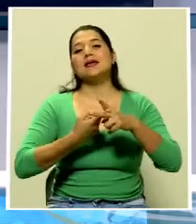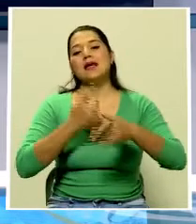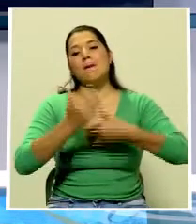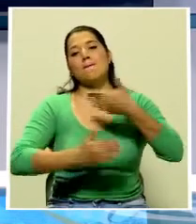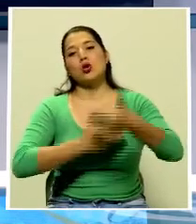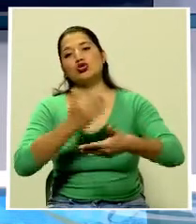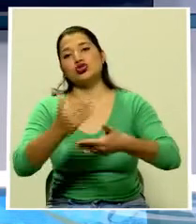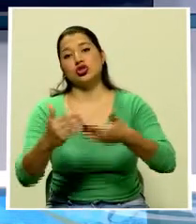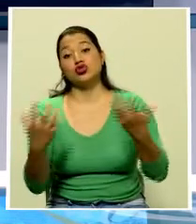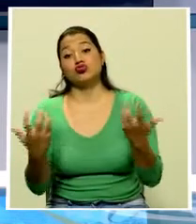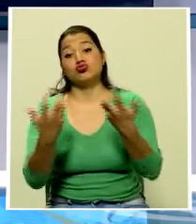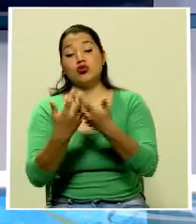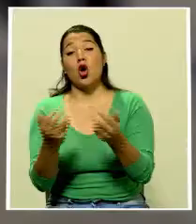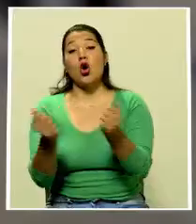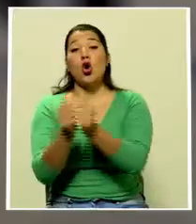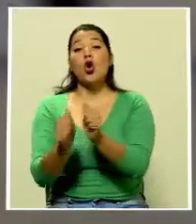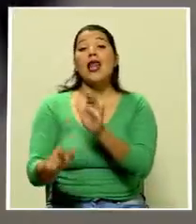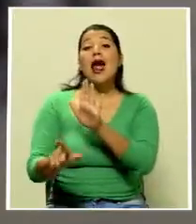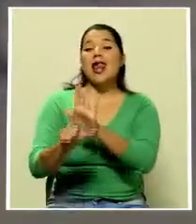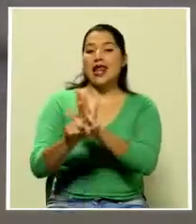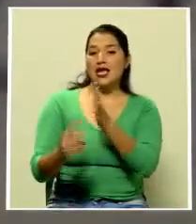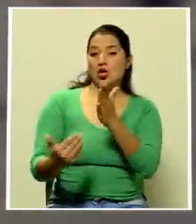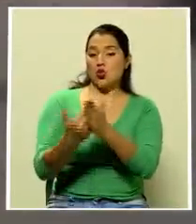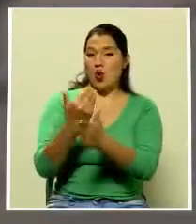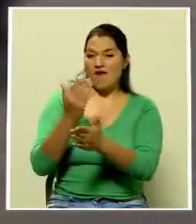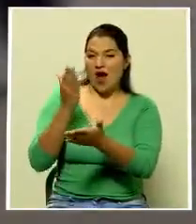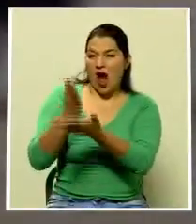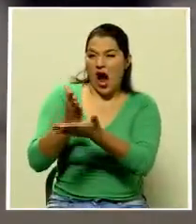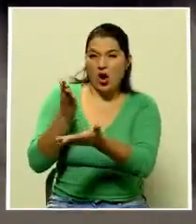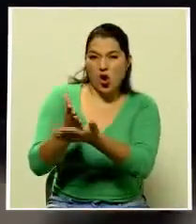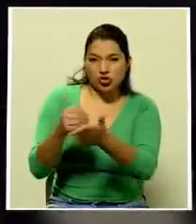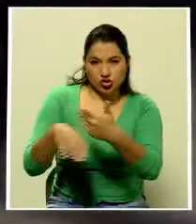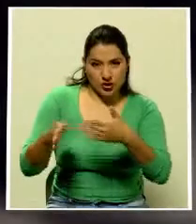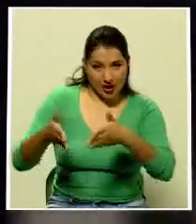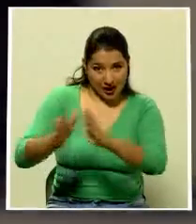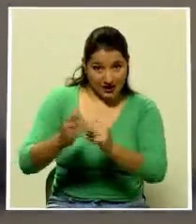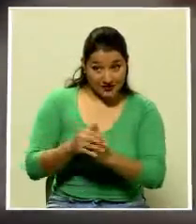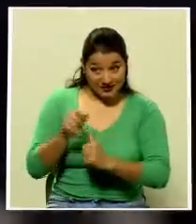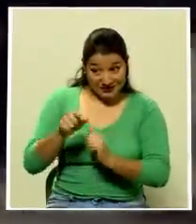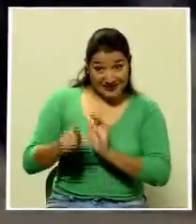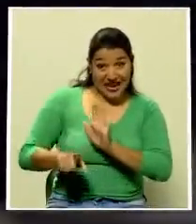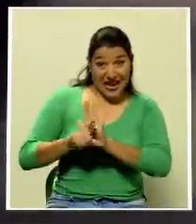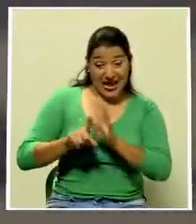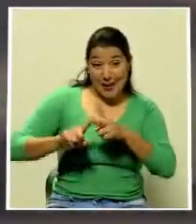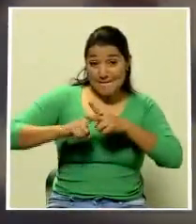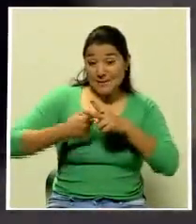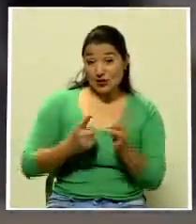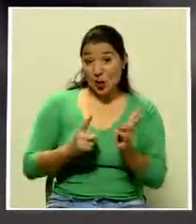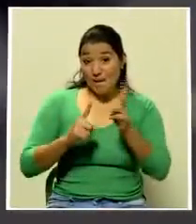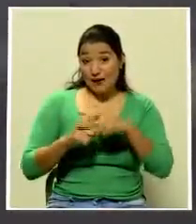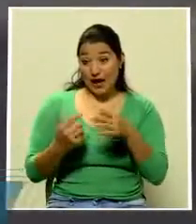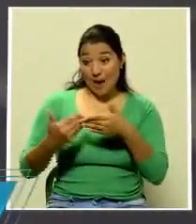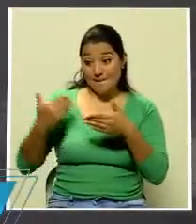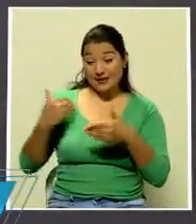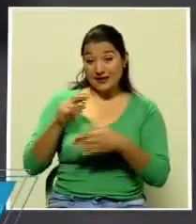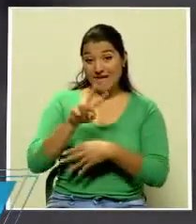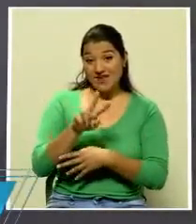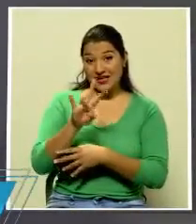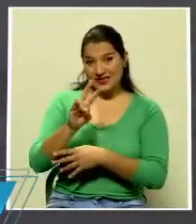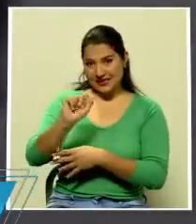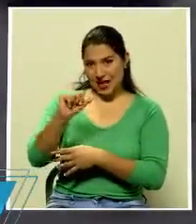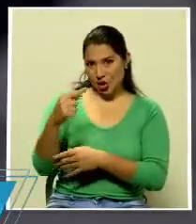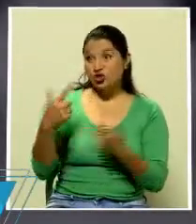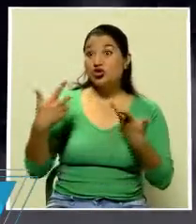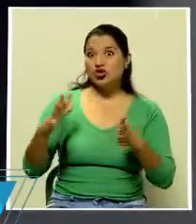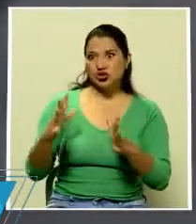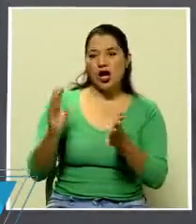acoso callejero. La ley contra el acoso callejero comenzó a regir el pasado 27 de agosto, luego de ser